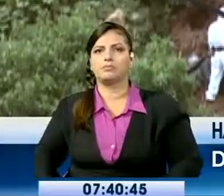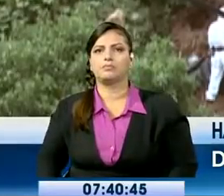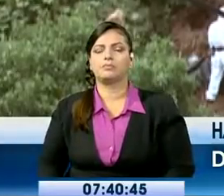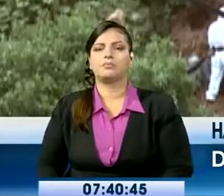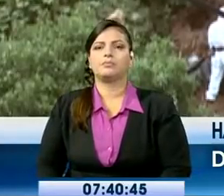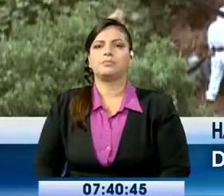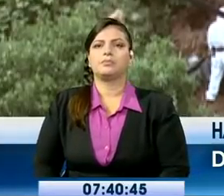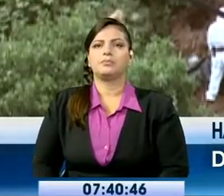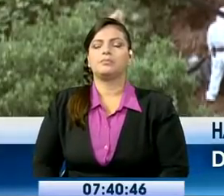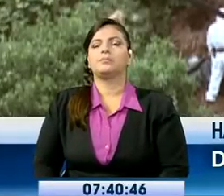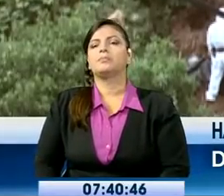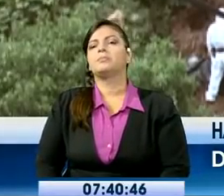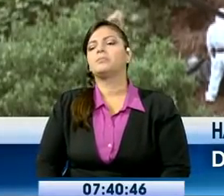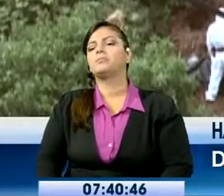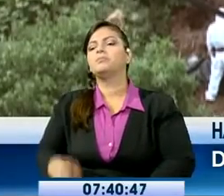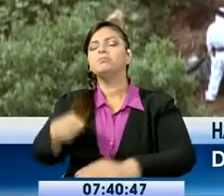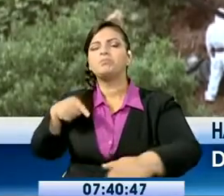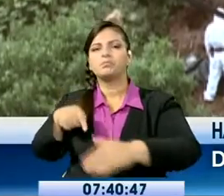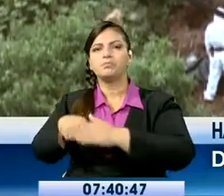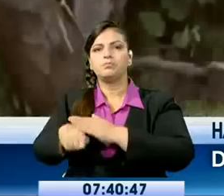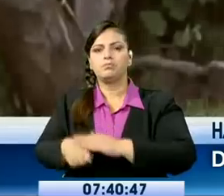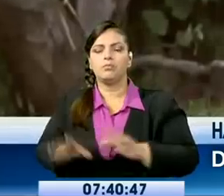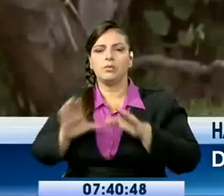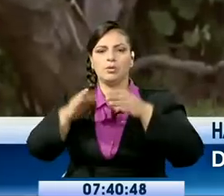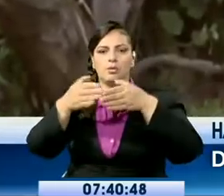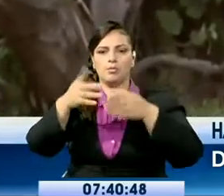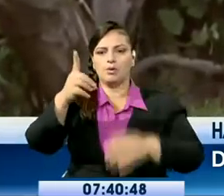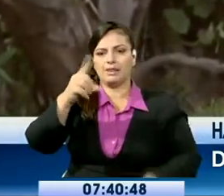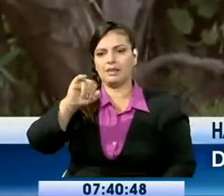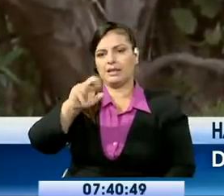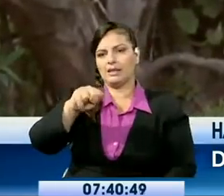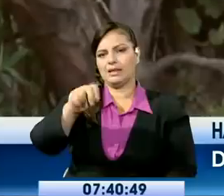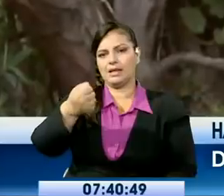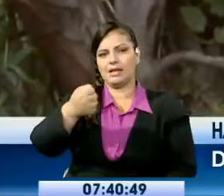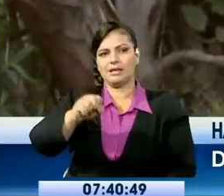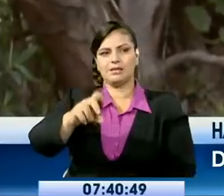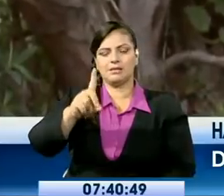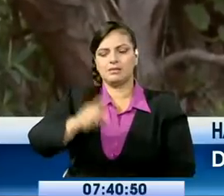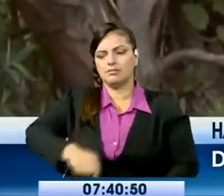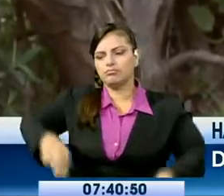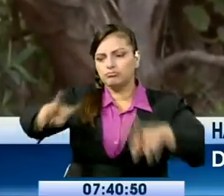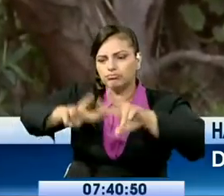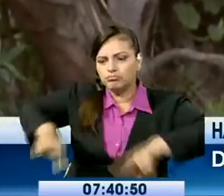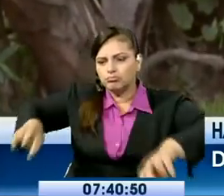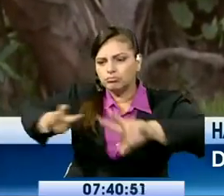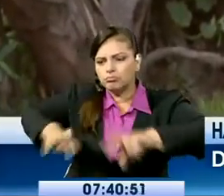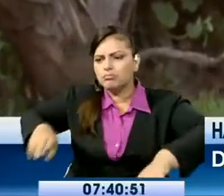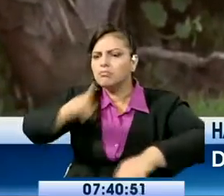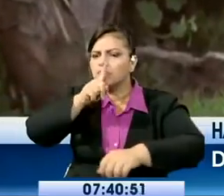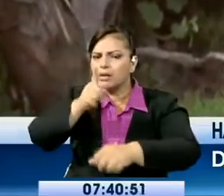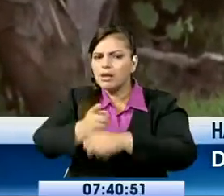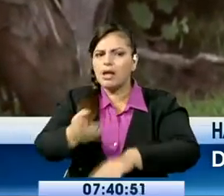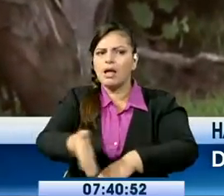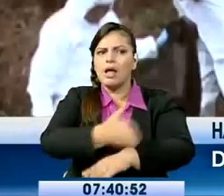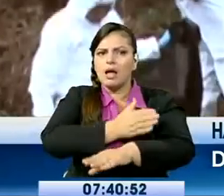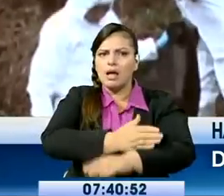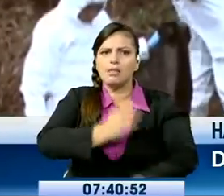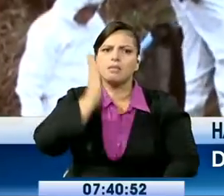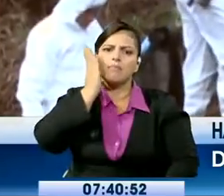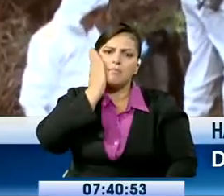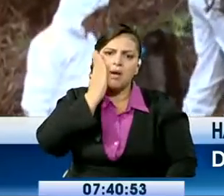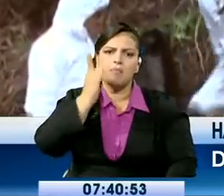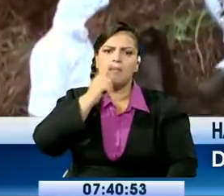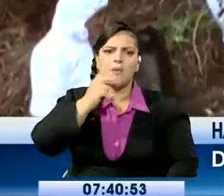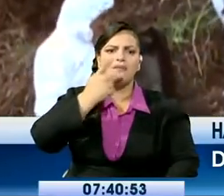agentes de la DINASED arrojó resultados positivos. El caso fue resuelto a las pocas horas. Ubicaron al novio de la chica,